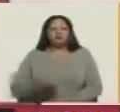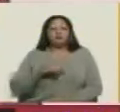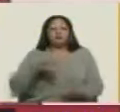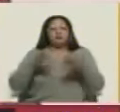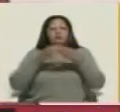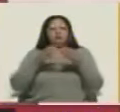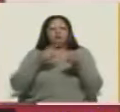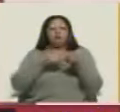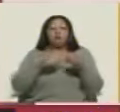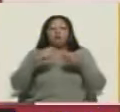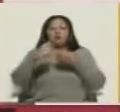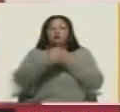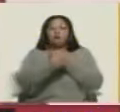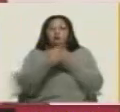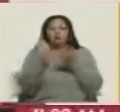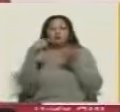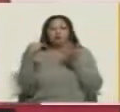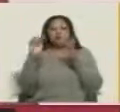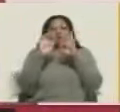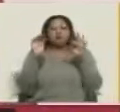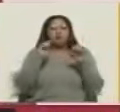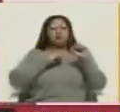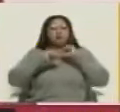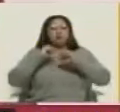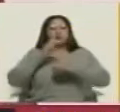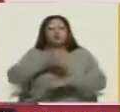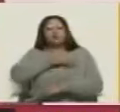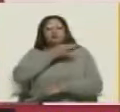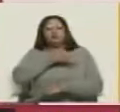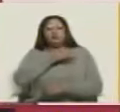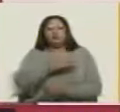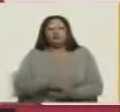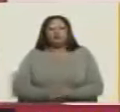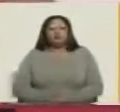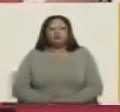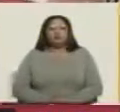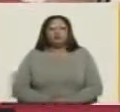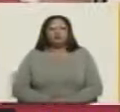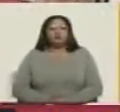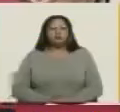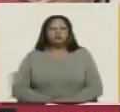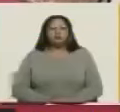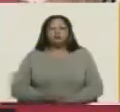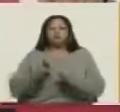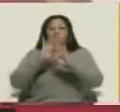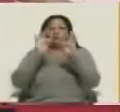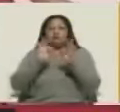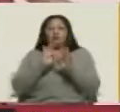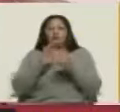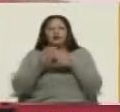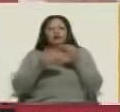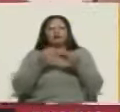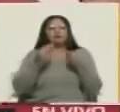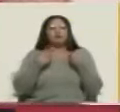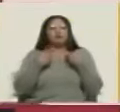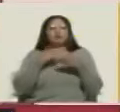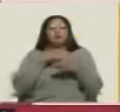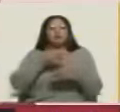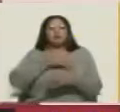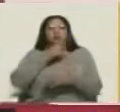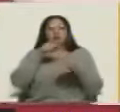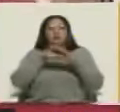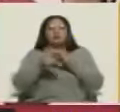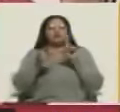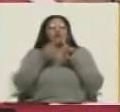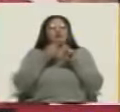otras estructuras, movimientos sociales, otras estructuras que hacen vida en nuestra sociedad, que van sumando